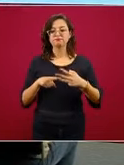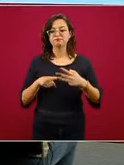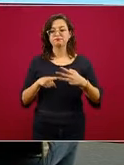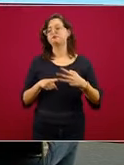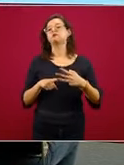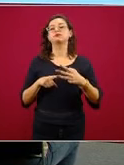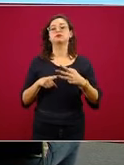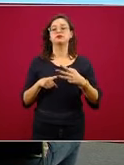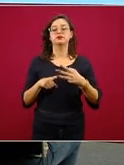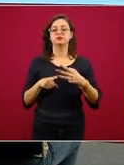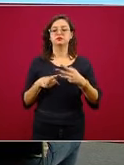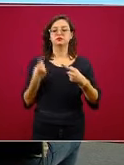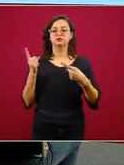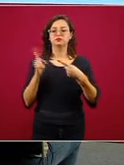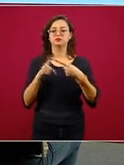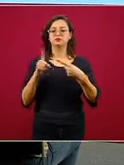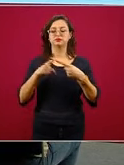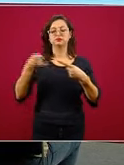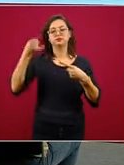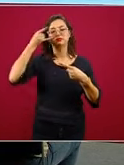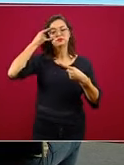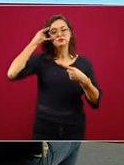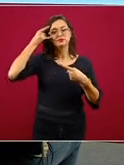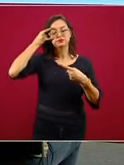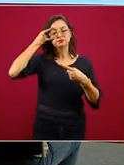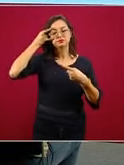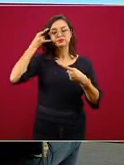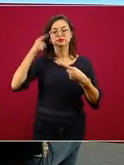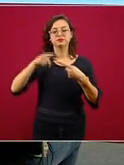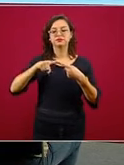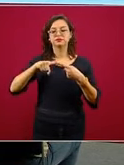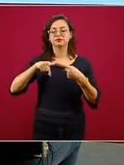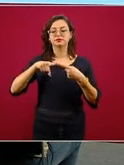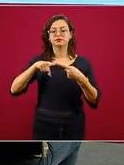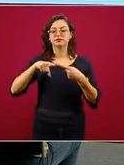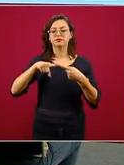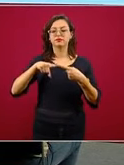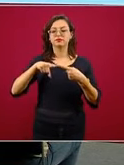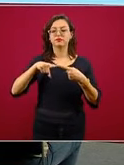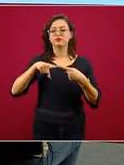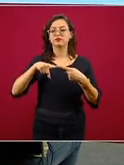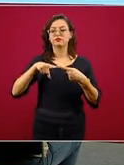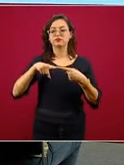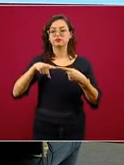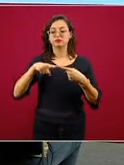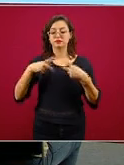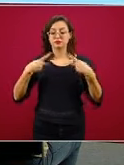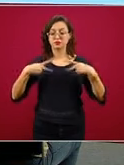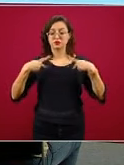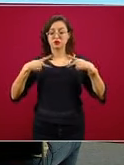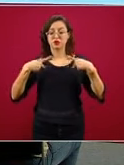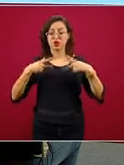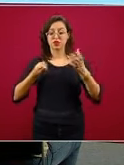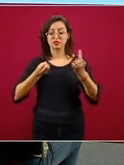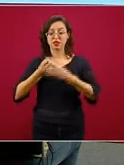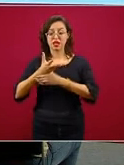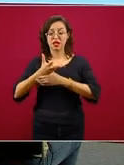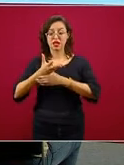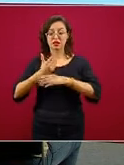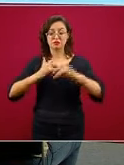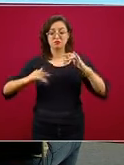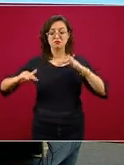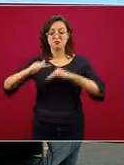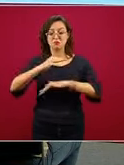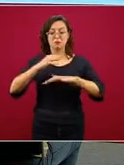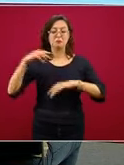Empecemos en el orden que los presentamos. Campeche, aquí arriba. Campeche logró, la semana 13 es